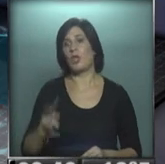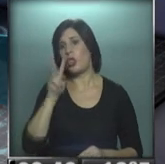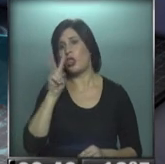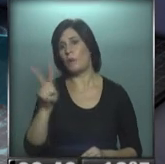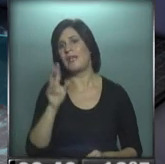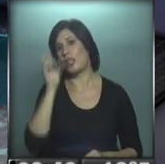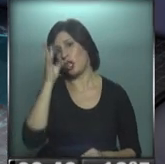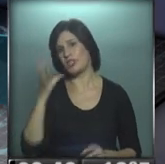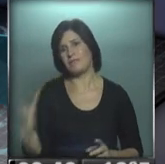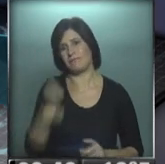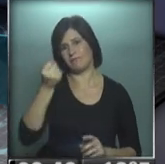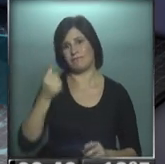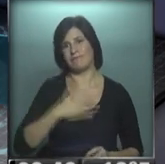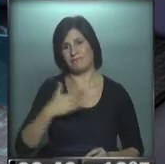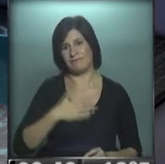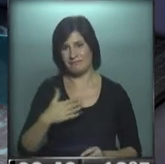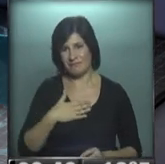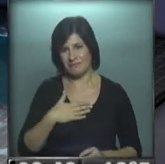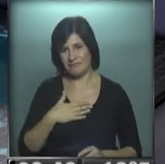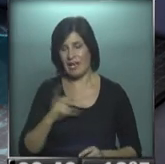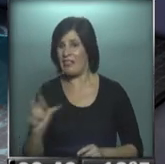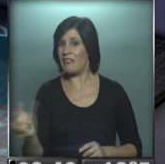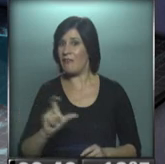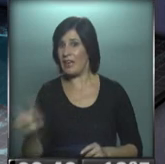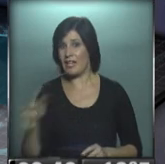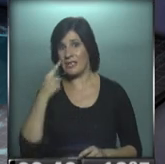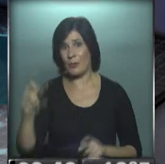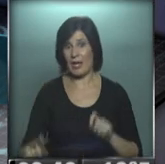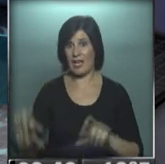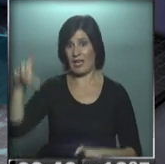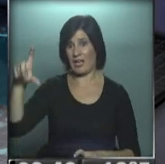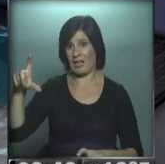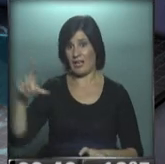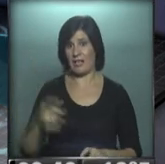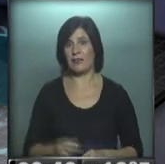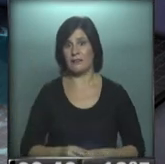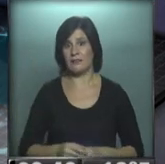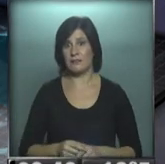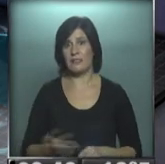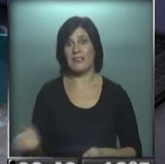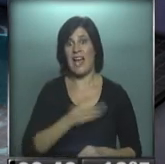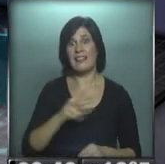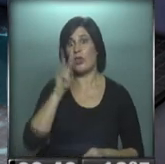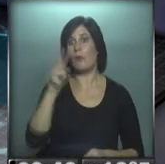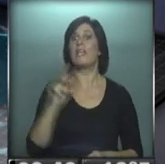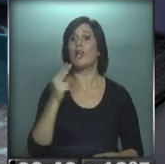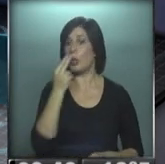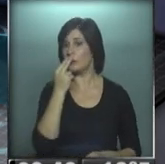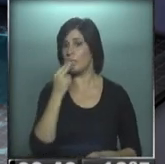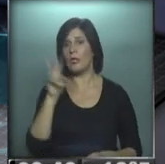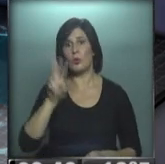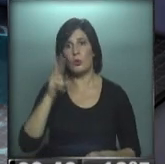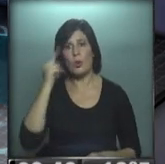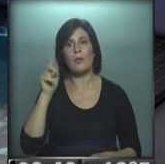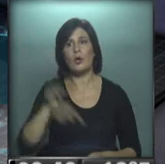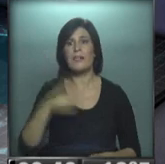del 51% de las acciones y esta diferencia en el número que ustedes pueden observar en estas columnas. 9,6% menos de producción de gas.